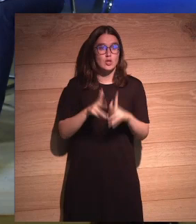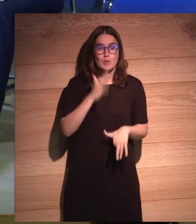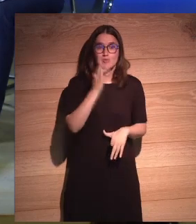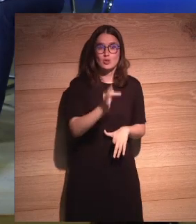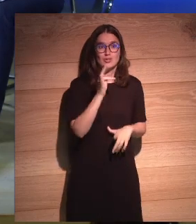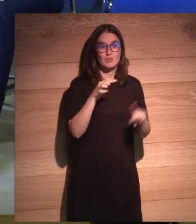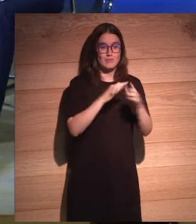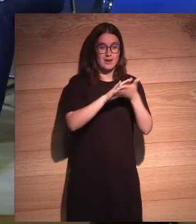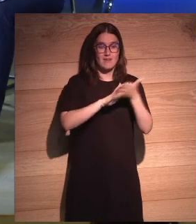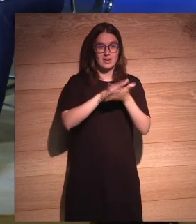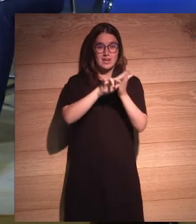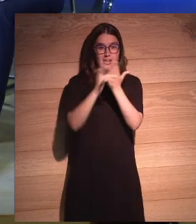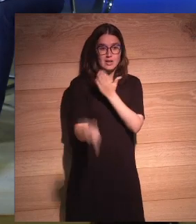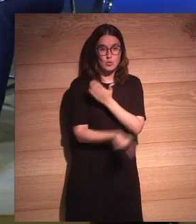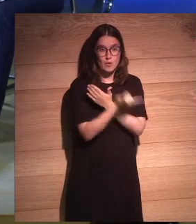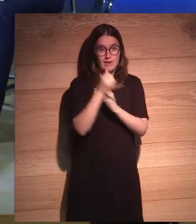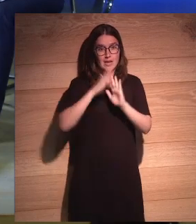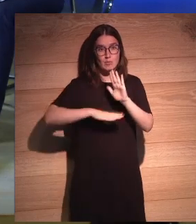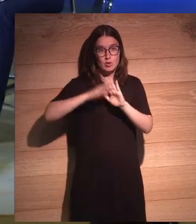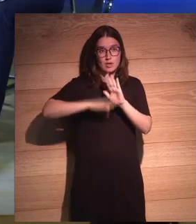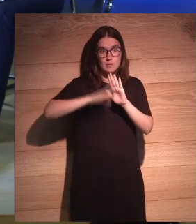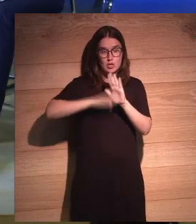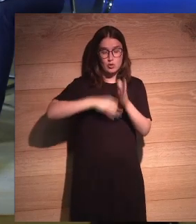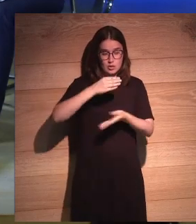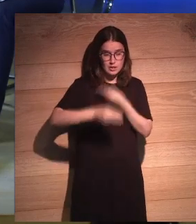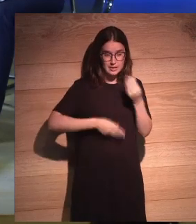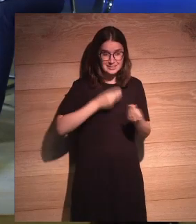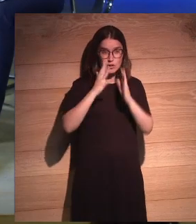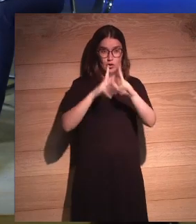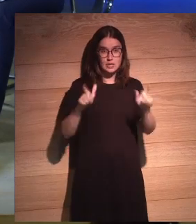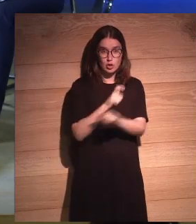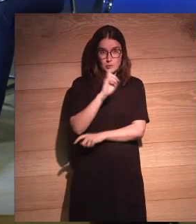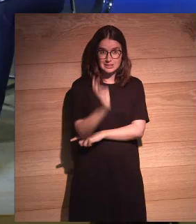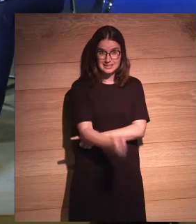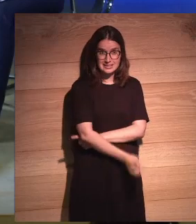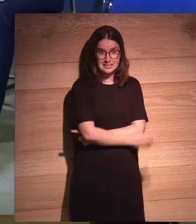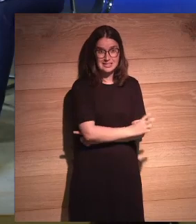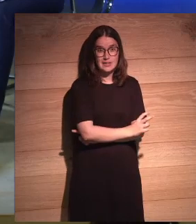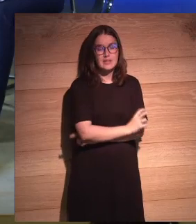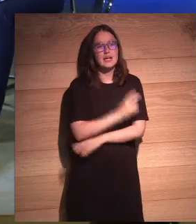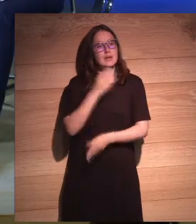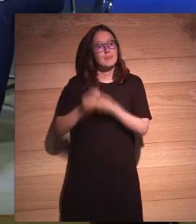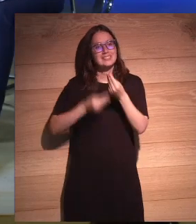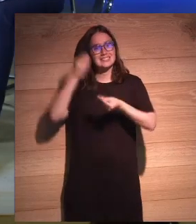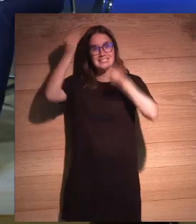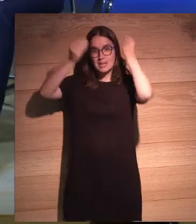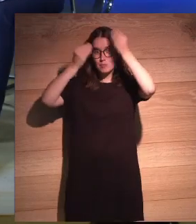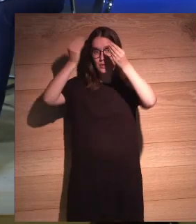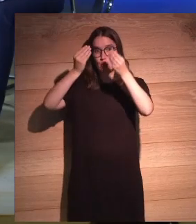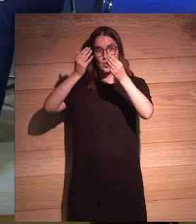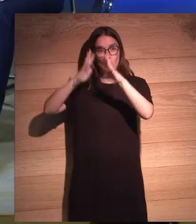bueno para hablar el lenguaje que se habla en la programación, con el que se hacen los algoritmos, etcétera, etcétera. El pensamiento computacional